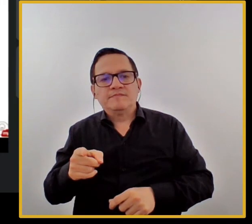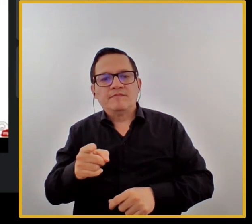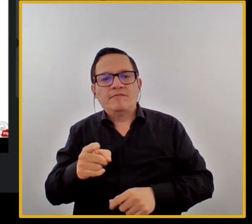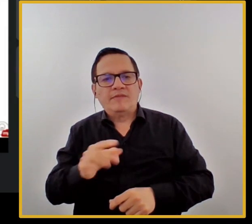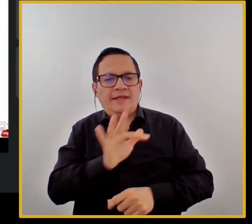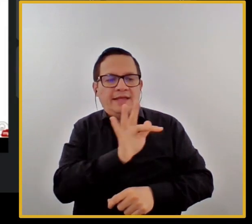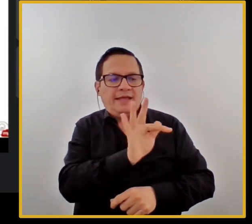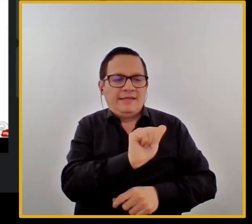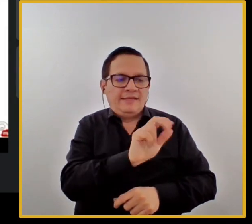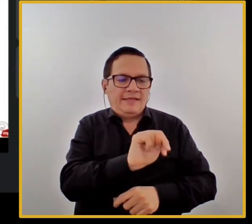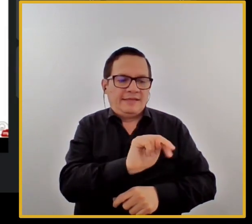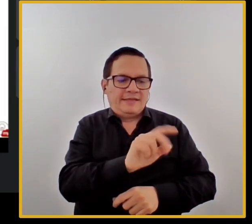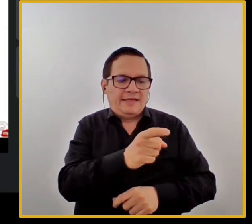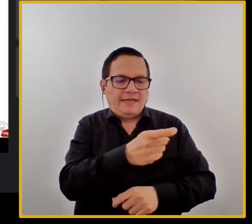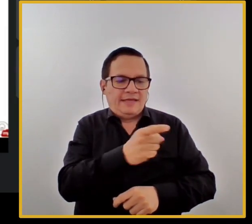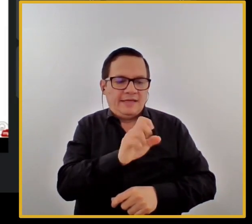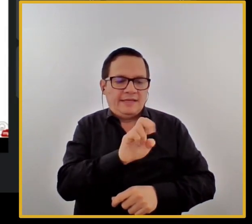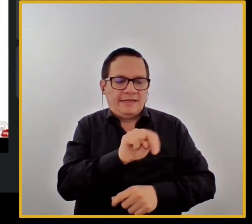me queda 2x